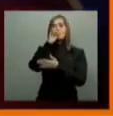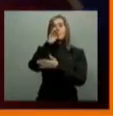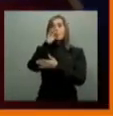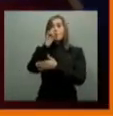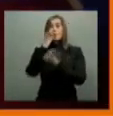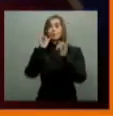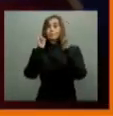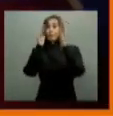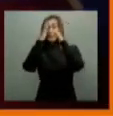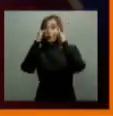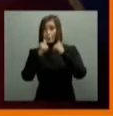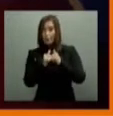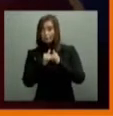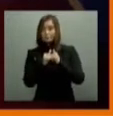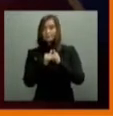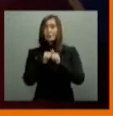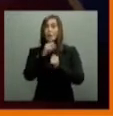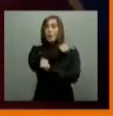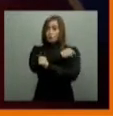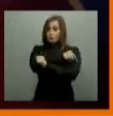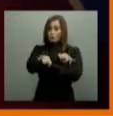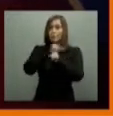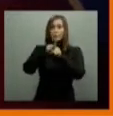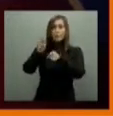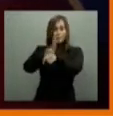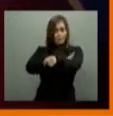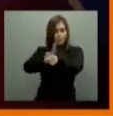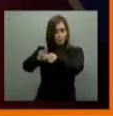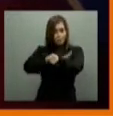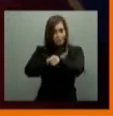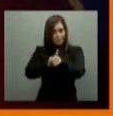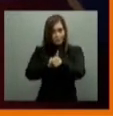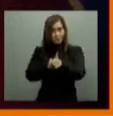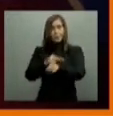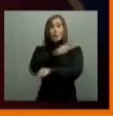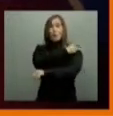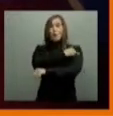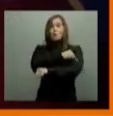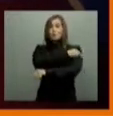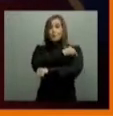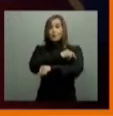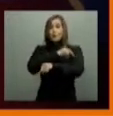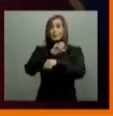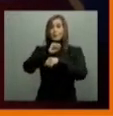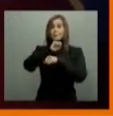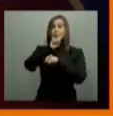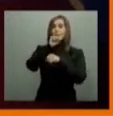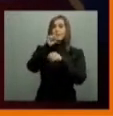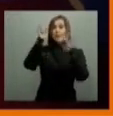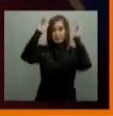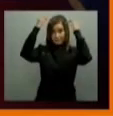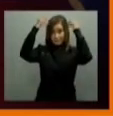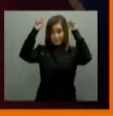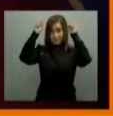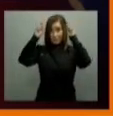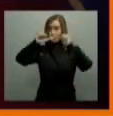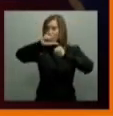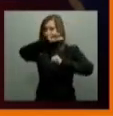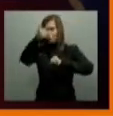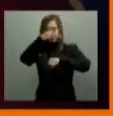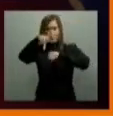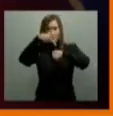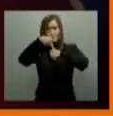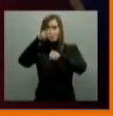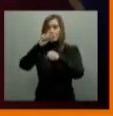antes si era malo ahora son buenos porque somos nosotros y luego vamos a hablar de eso de lo que tiene que ver con él con la inversión